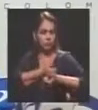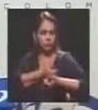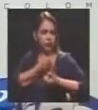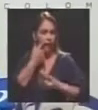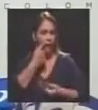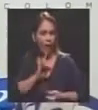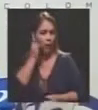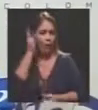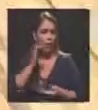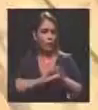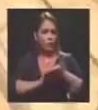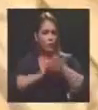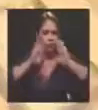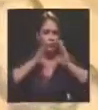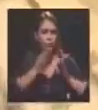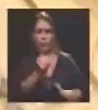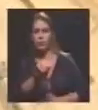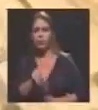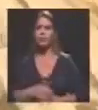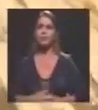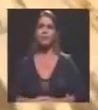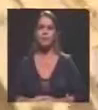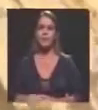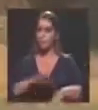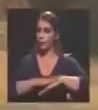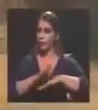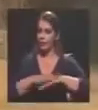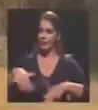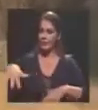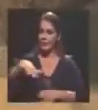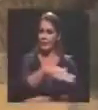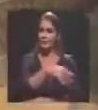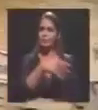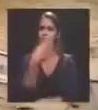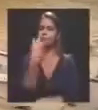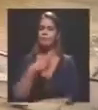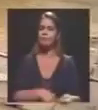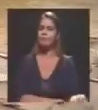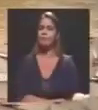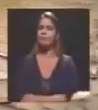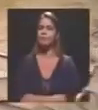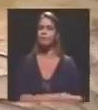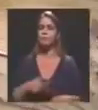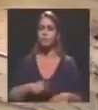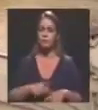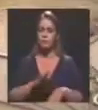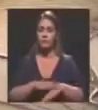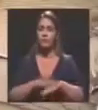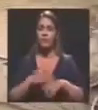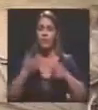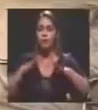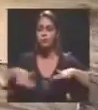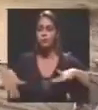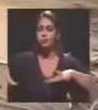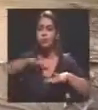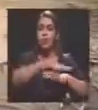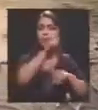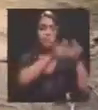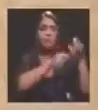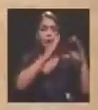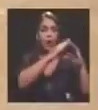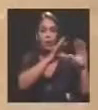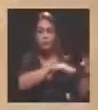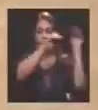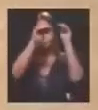y de la forma como son atendidas. Supuestas irregularidades en el manejo de la gestión del riesgo, la no adquisición de lotes para reubicación de los